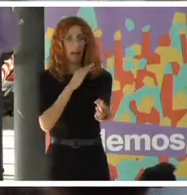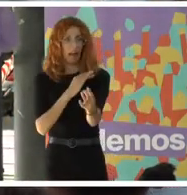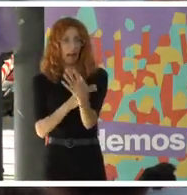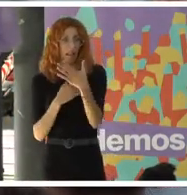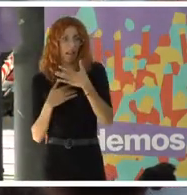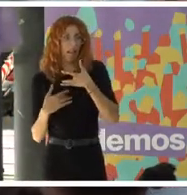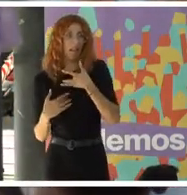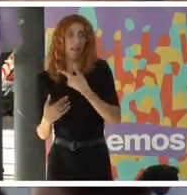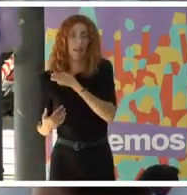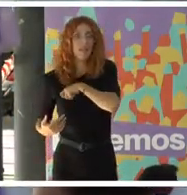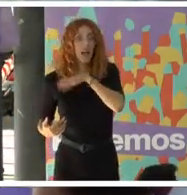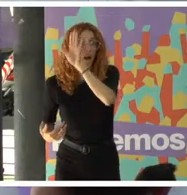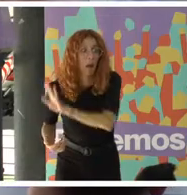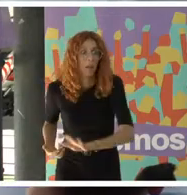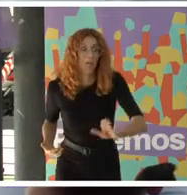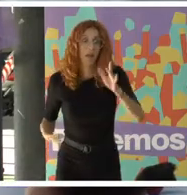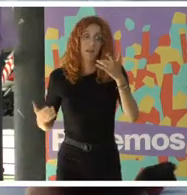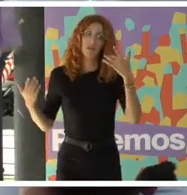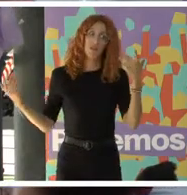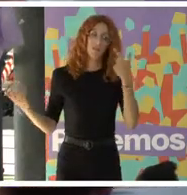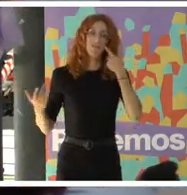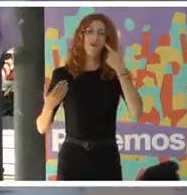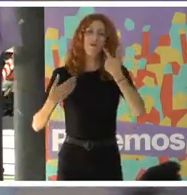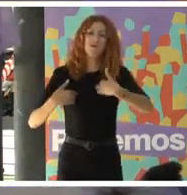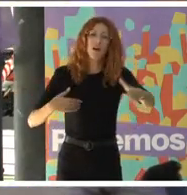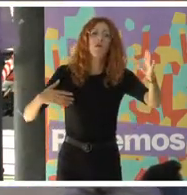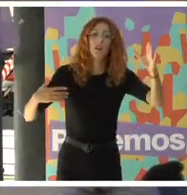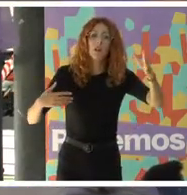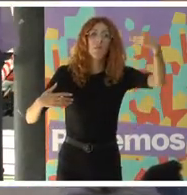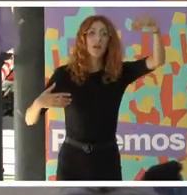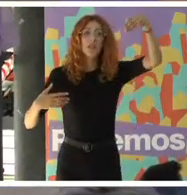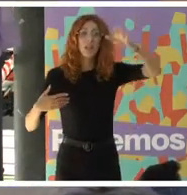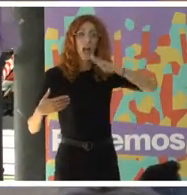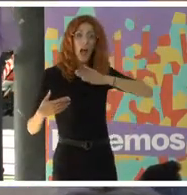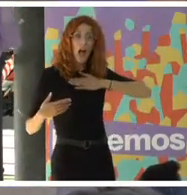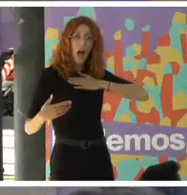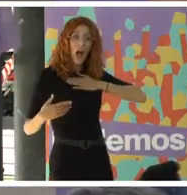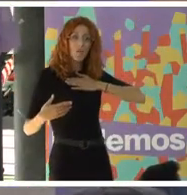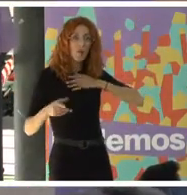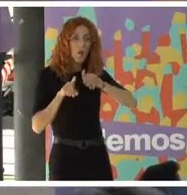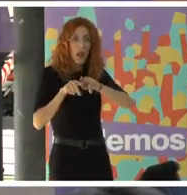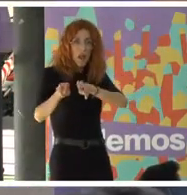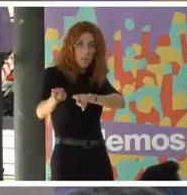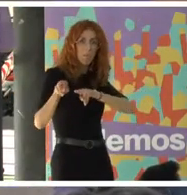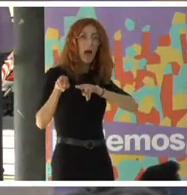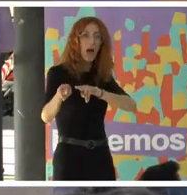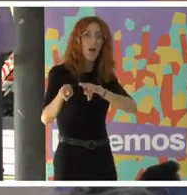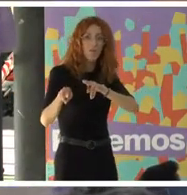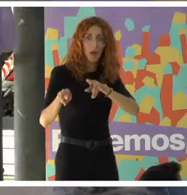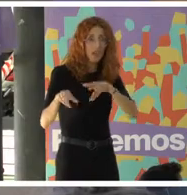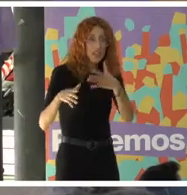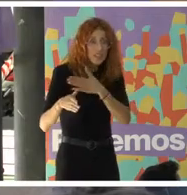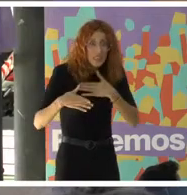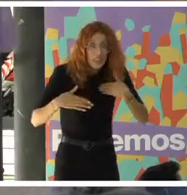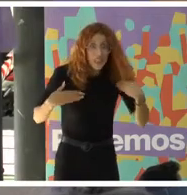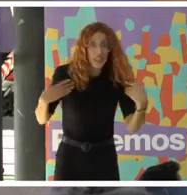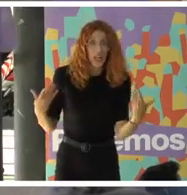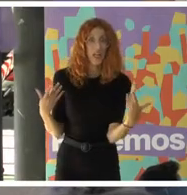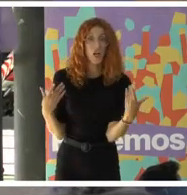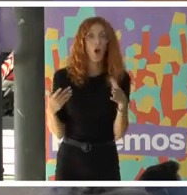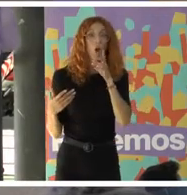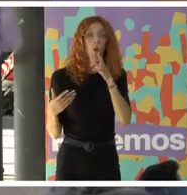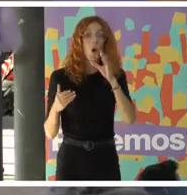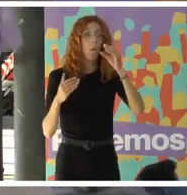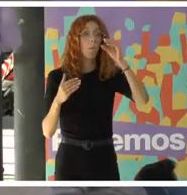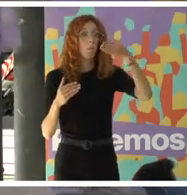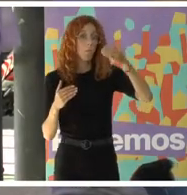los españoles. Pero vamos a ver, que el presidente de nuestro país tiene un arma para poder actuar si quiere, que es el boletín